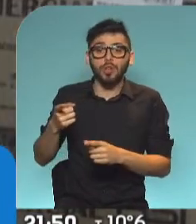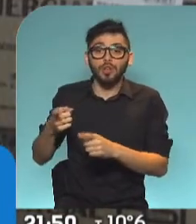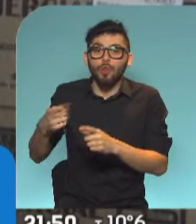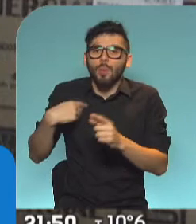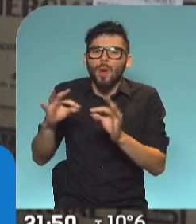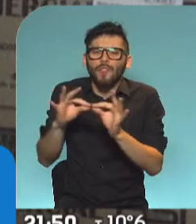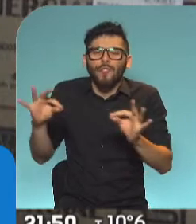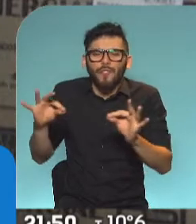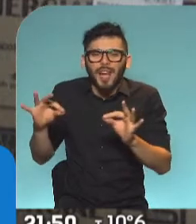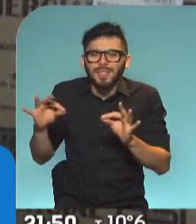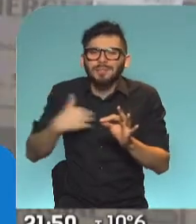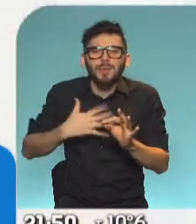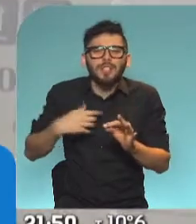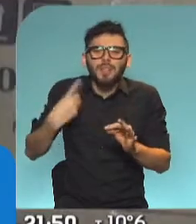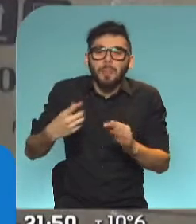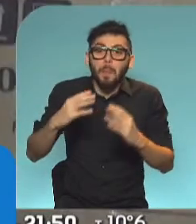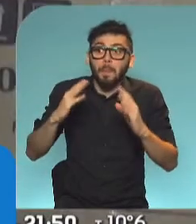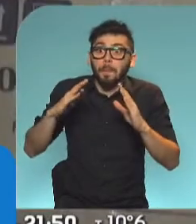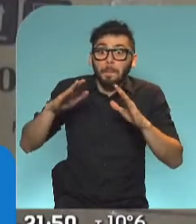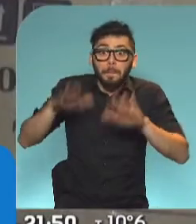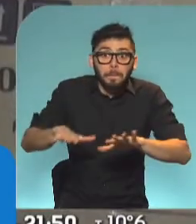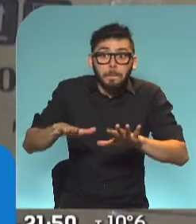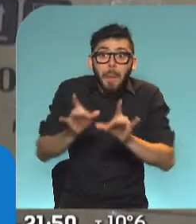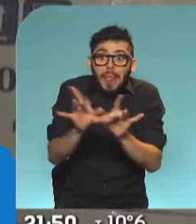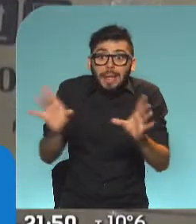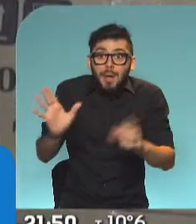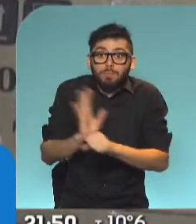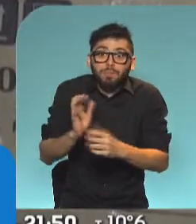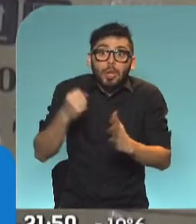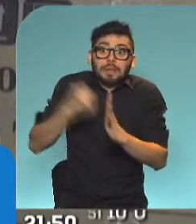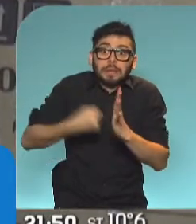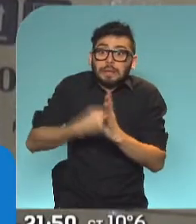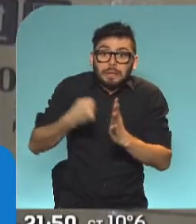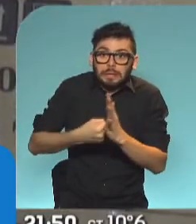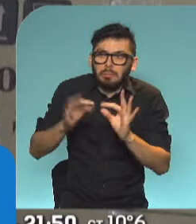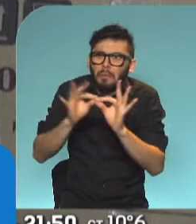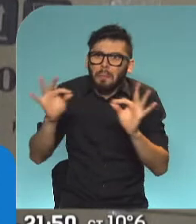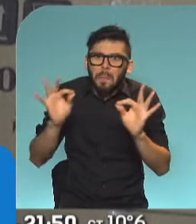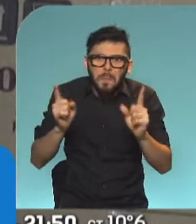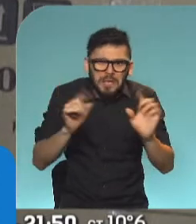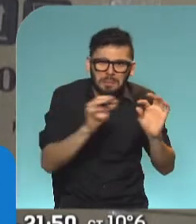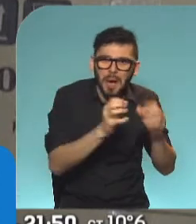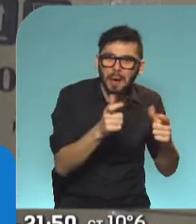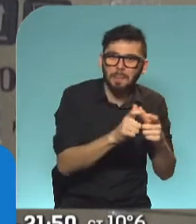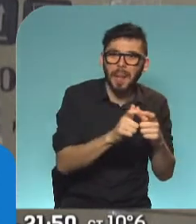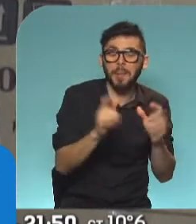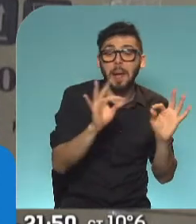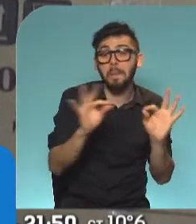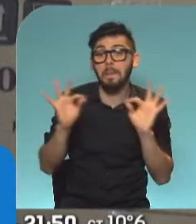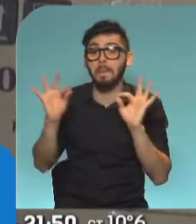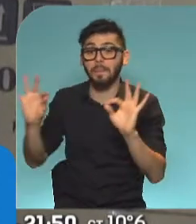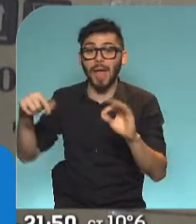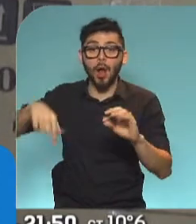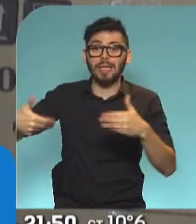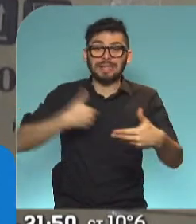estaba resistiendo este periodo de pandemia. Me encuentro sobredemandada porque finalmente demandada en el buen